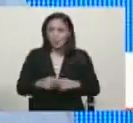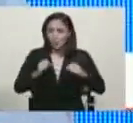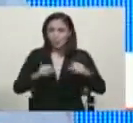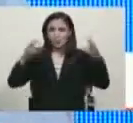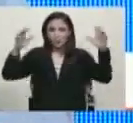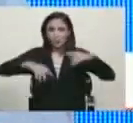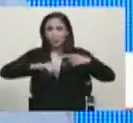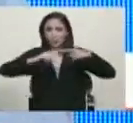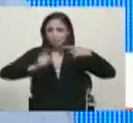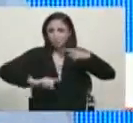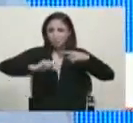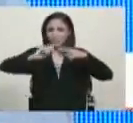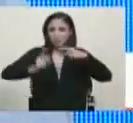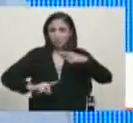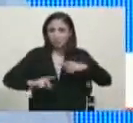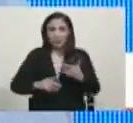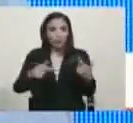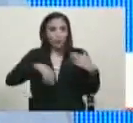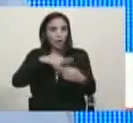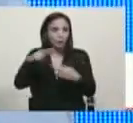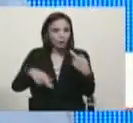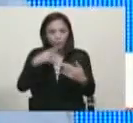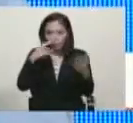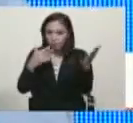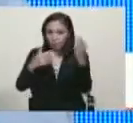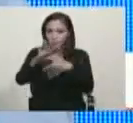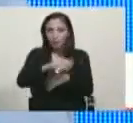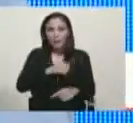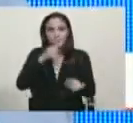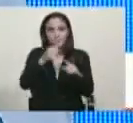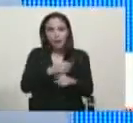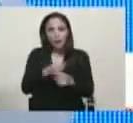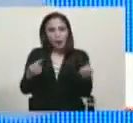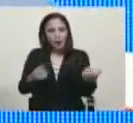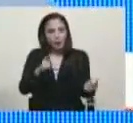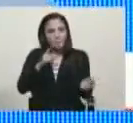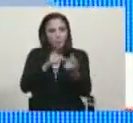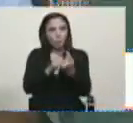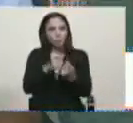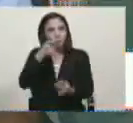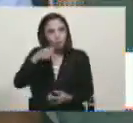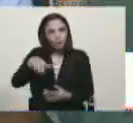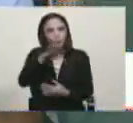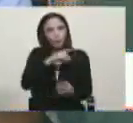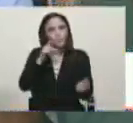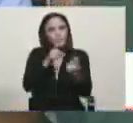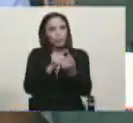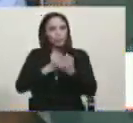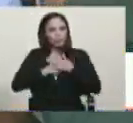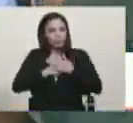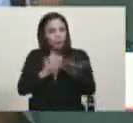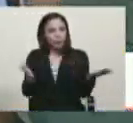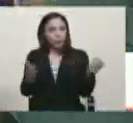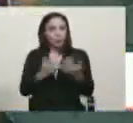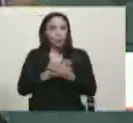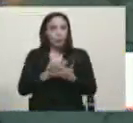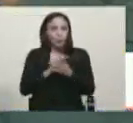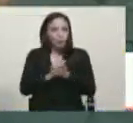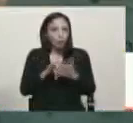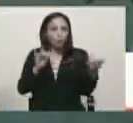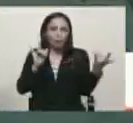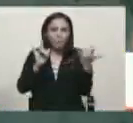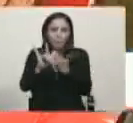la revolución bolivariana le ha garantizado a nuestro pueblo su atención, su cariño, su amor.